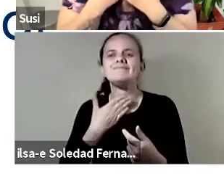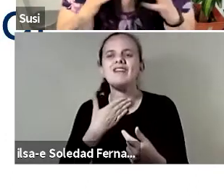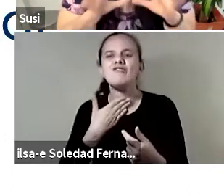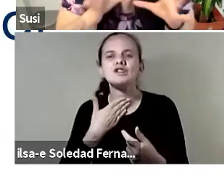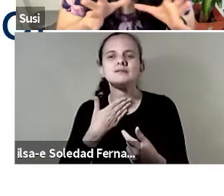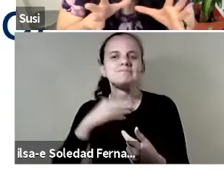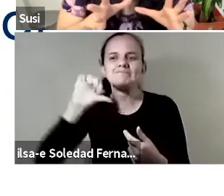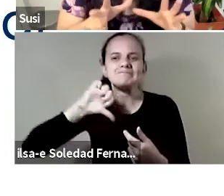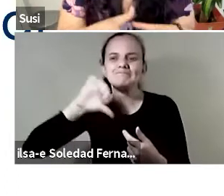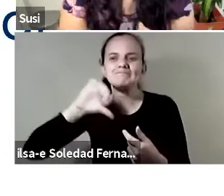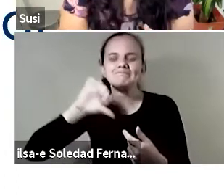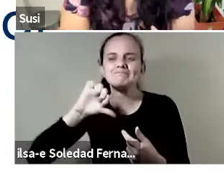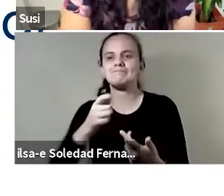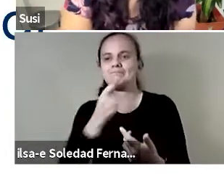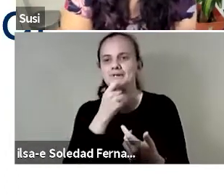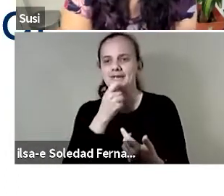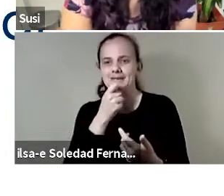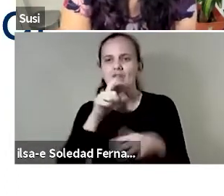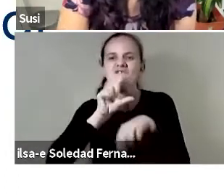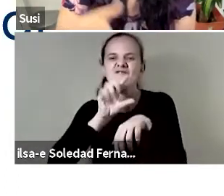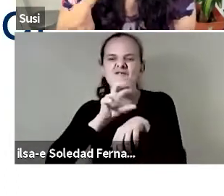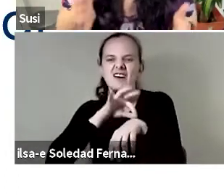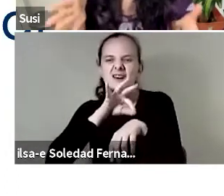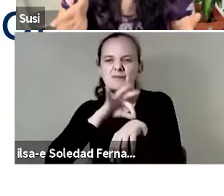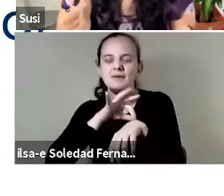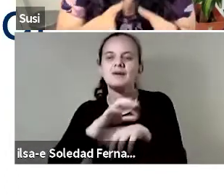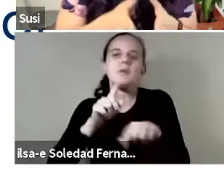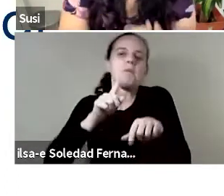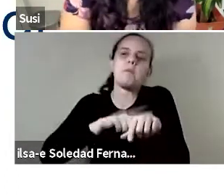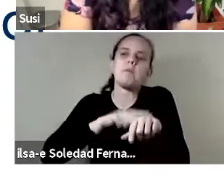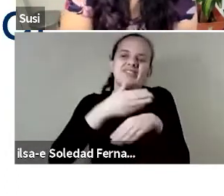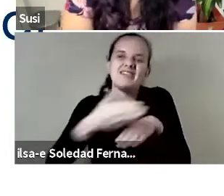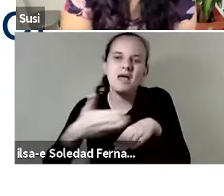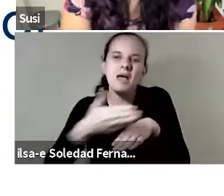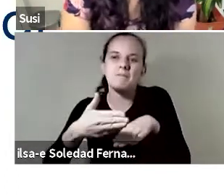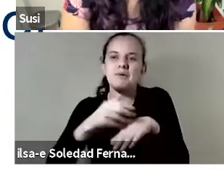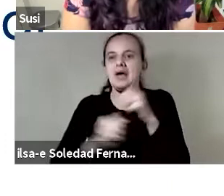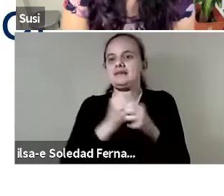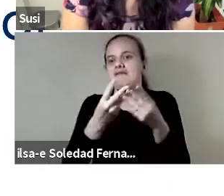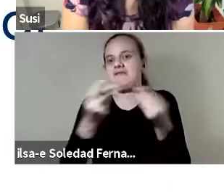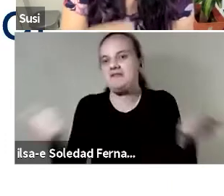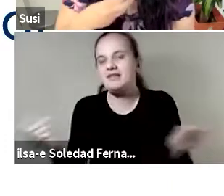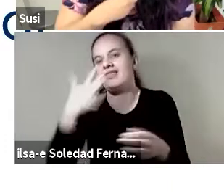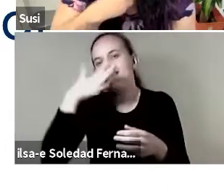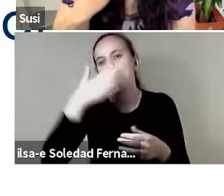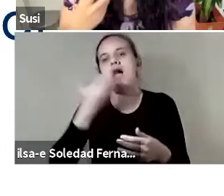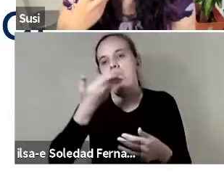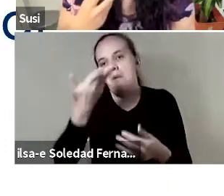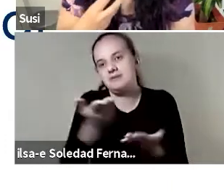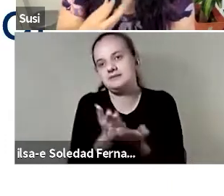ejemplo, yo ahora estoy medio mal de la garganta, si estuviera afónica, por decirlo, o una laringitis, por ejemplo, me